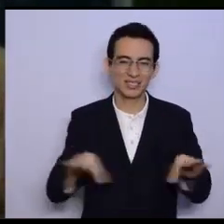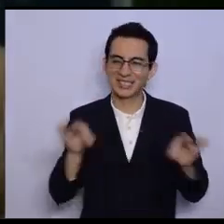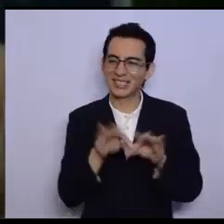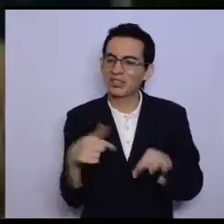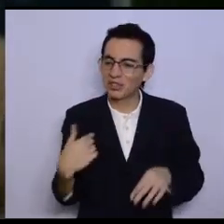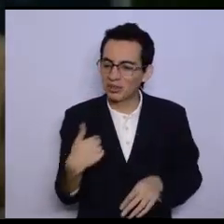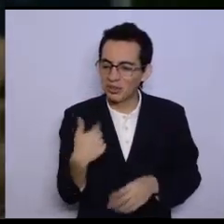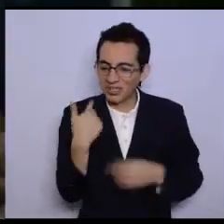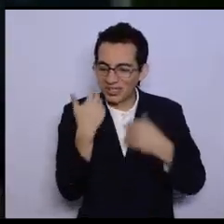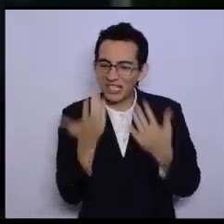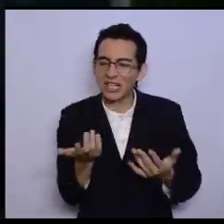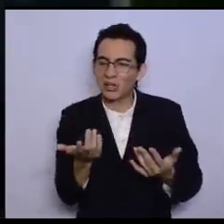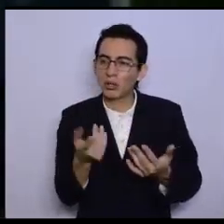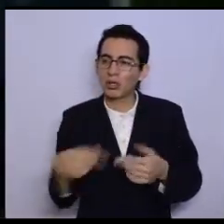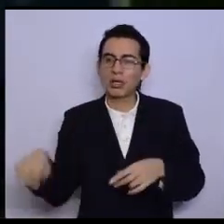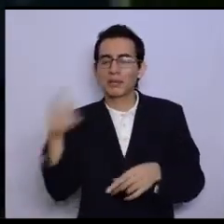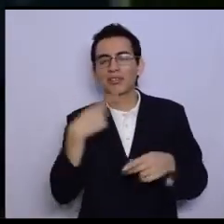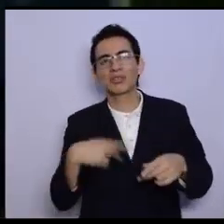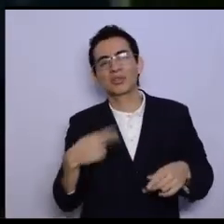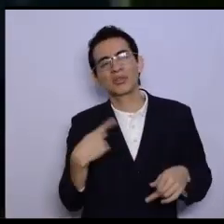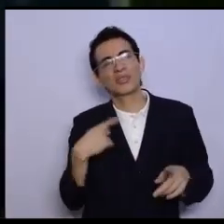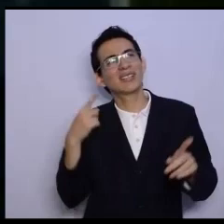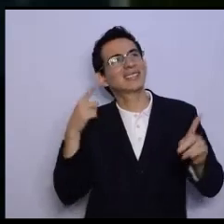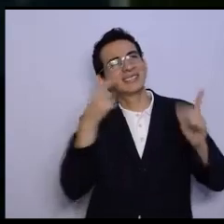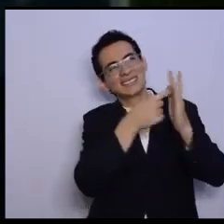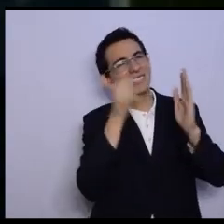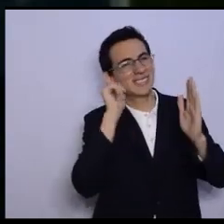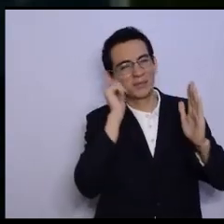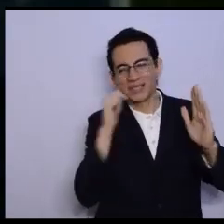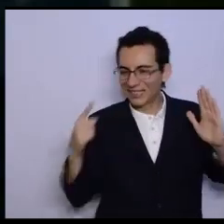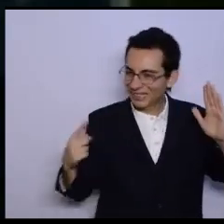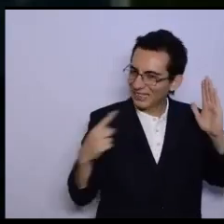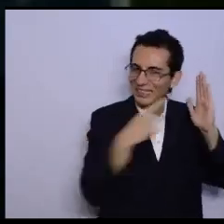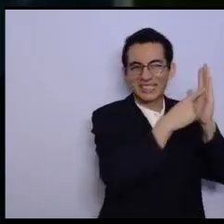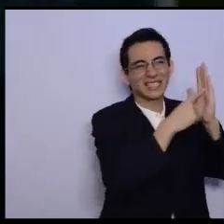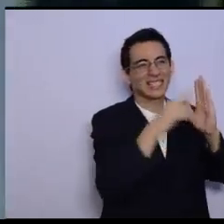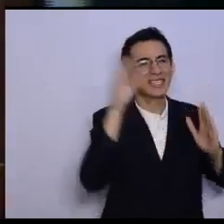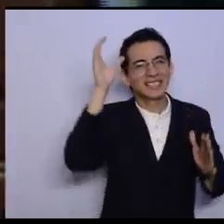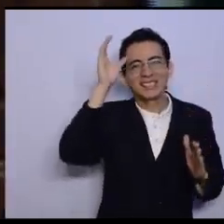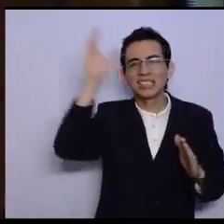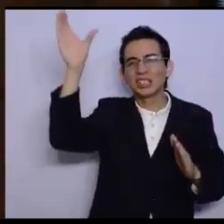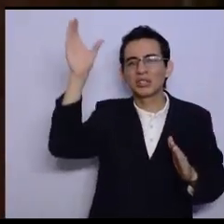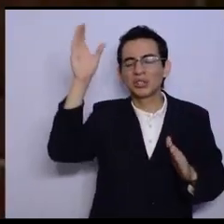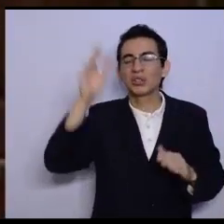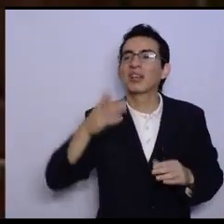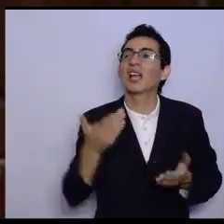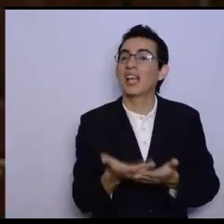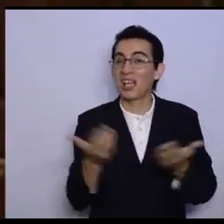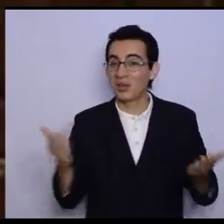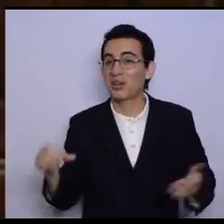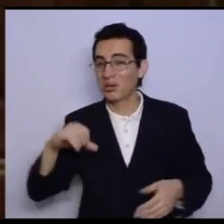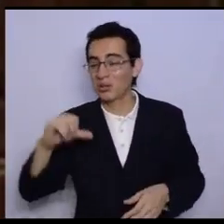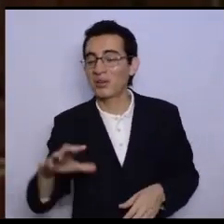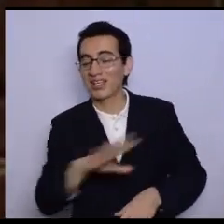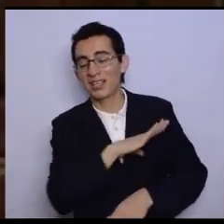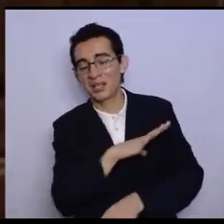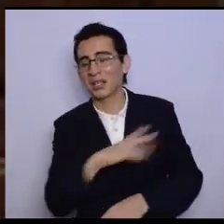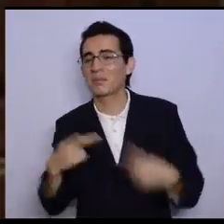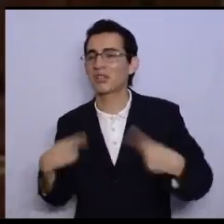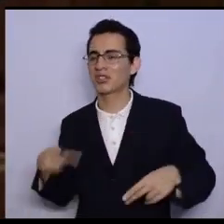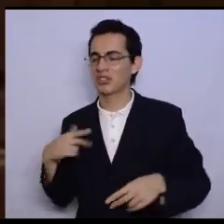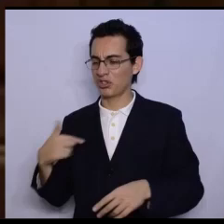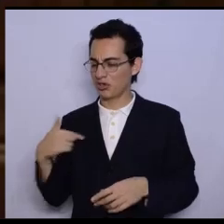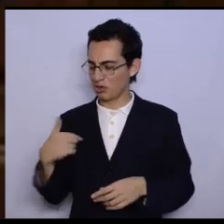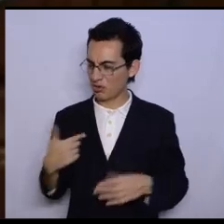no que fuera un hombre que se desenvolvía y volaba por todo el universo, como hoy cada testirrollo que hay ahí en los púlpitos.